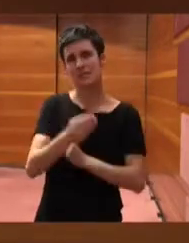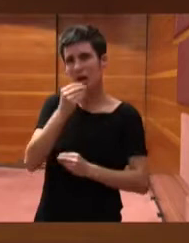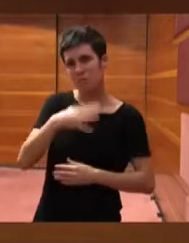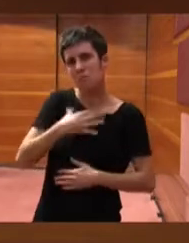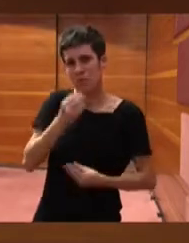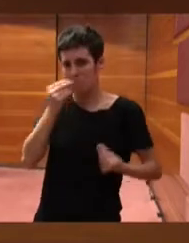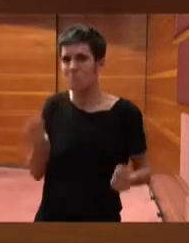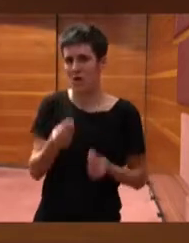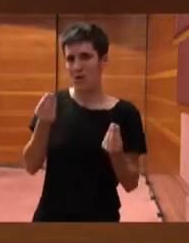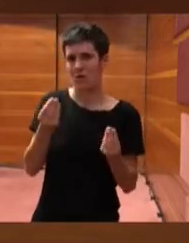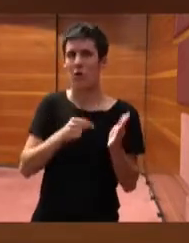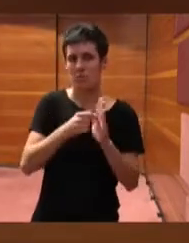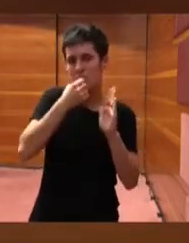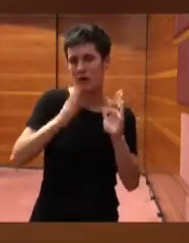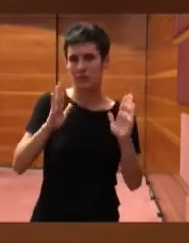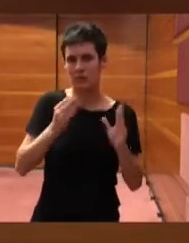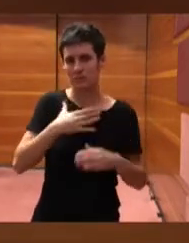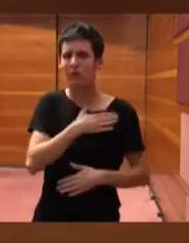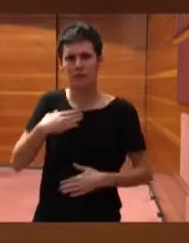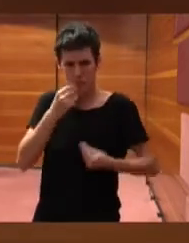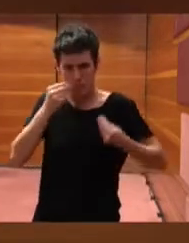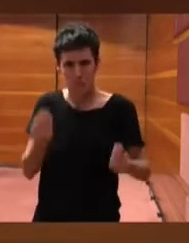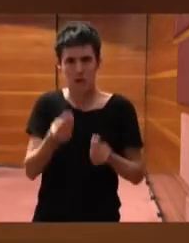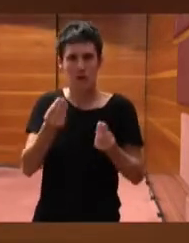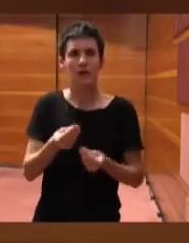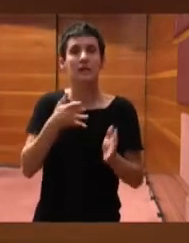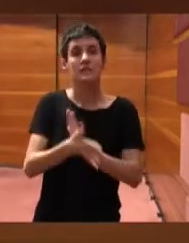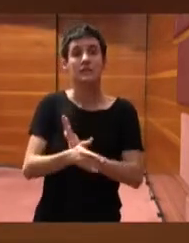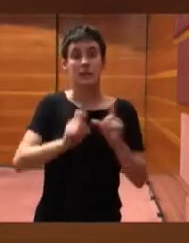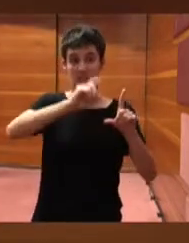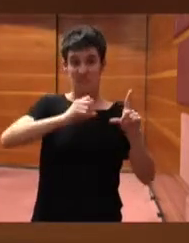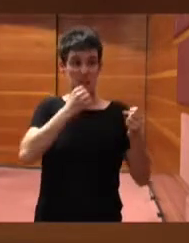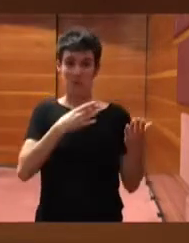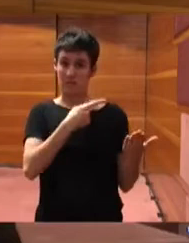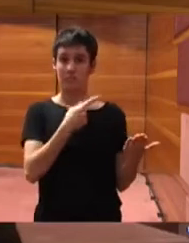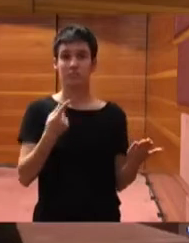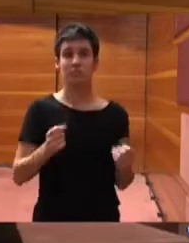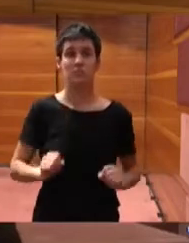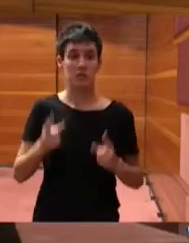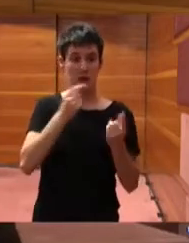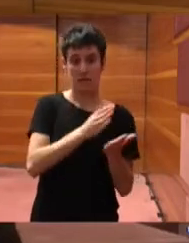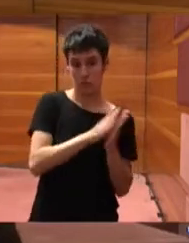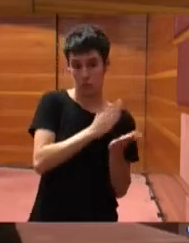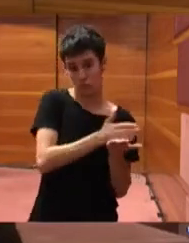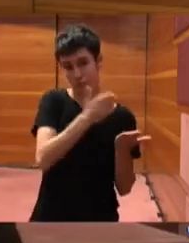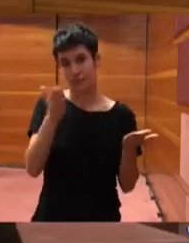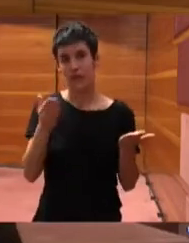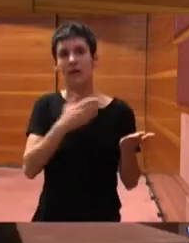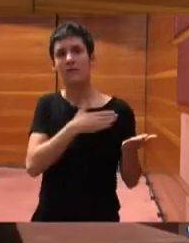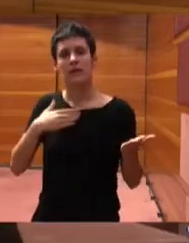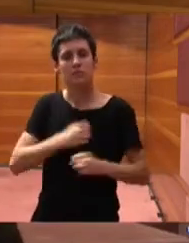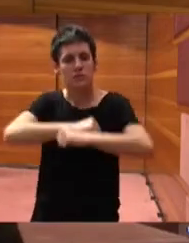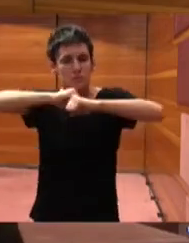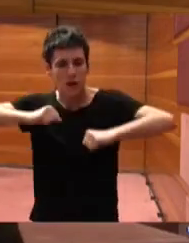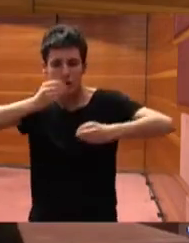tenido un notable, pero queremos mejorar. Bien, son buenos datos que hemos tenido en esta primera edición. Queremos ir consolidando,